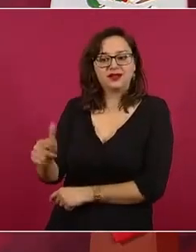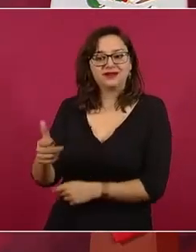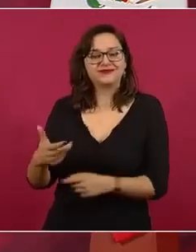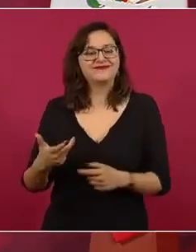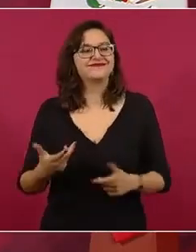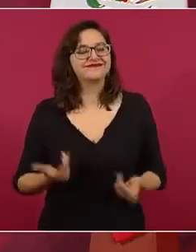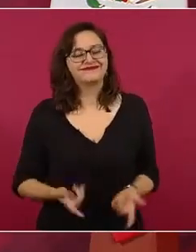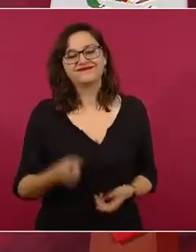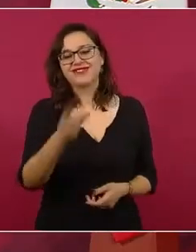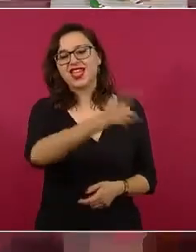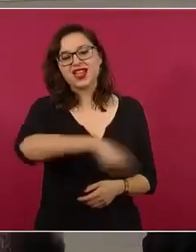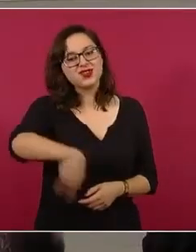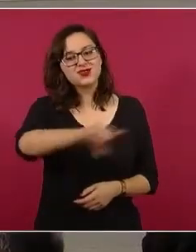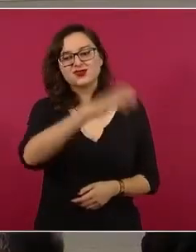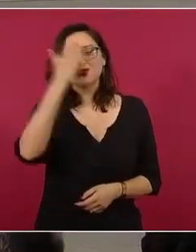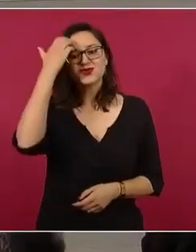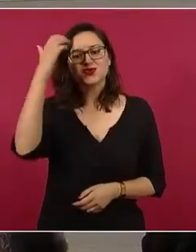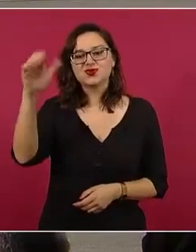liberando